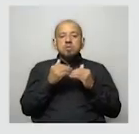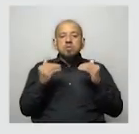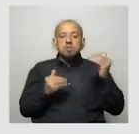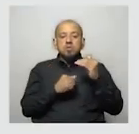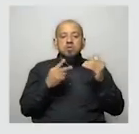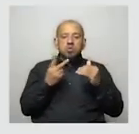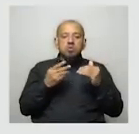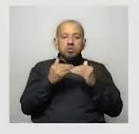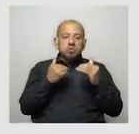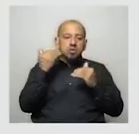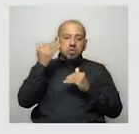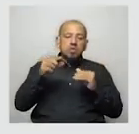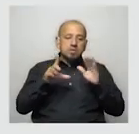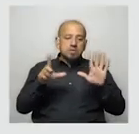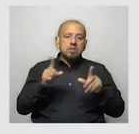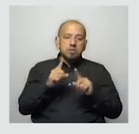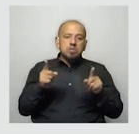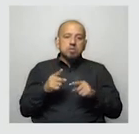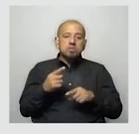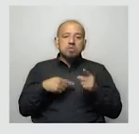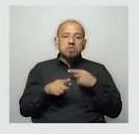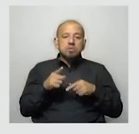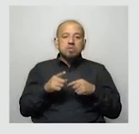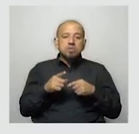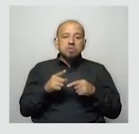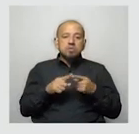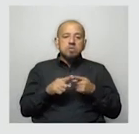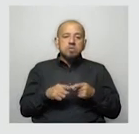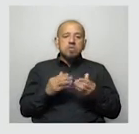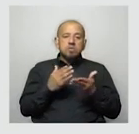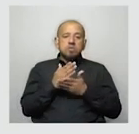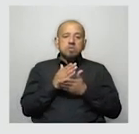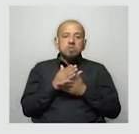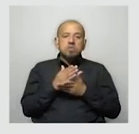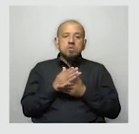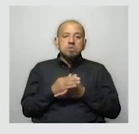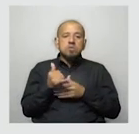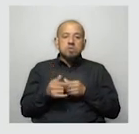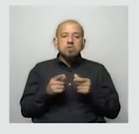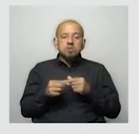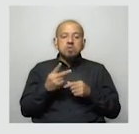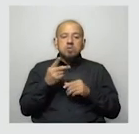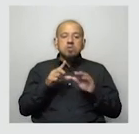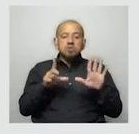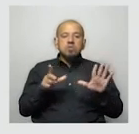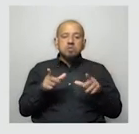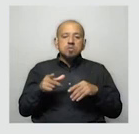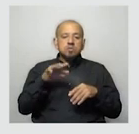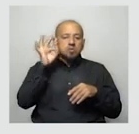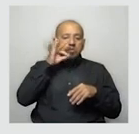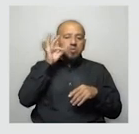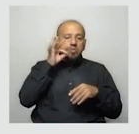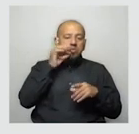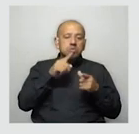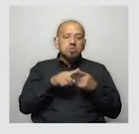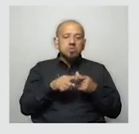y por encima de 7 tampoco. Entonces, como en la heladera de casa, siempre seguramente estemos entre 2 y 7. Si metes un durazno y te olvidas